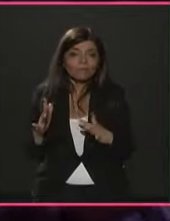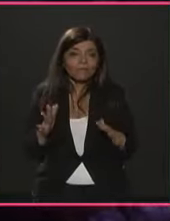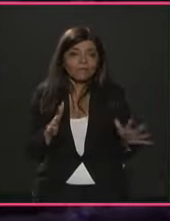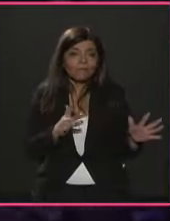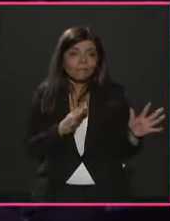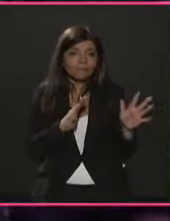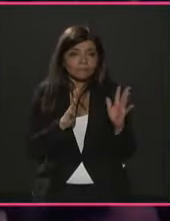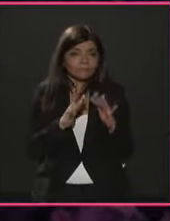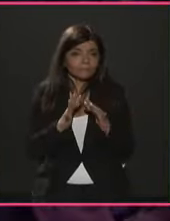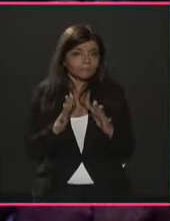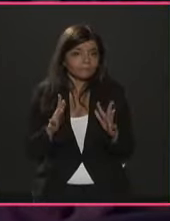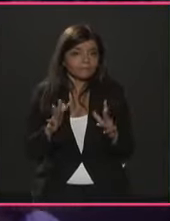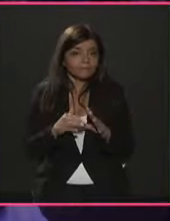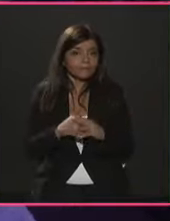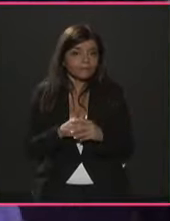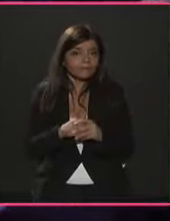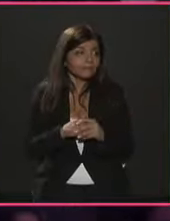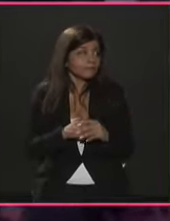gracias